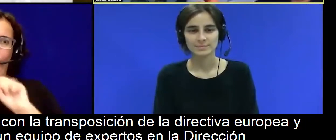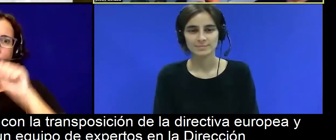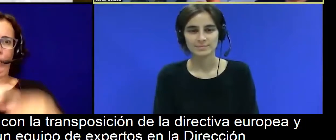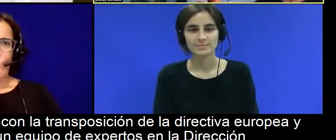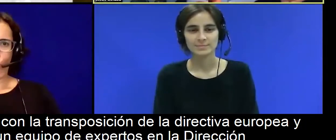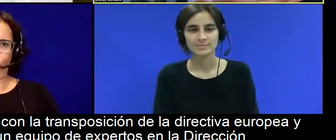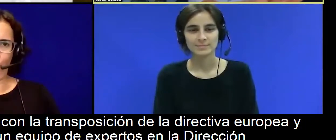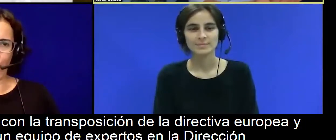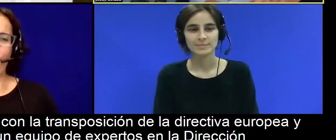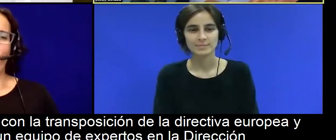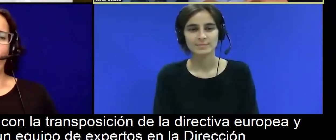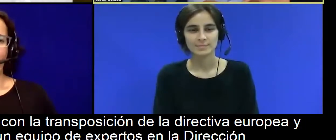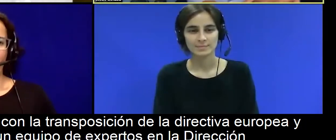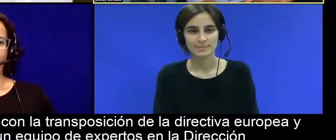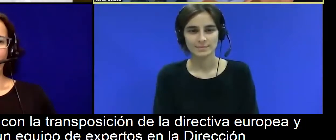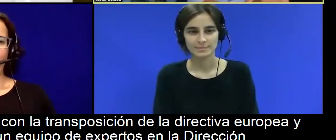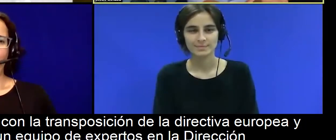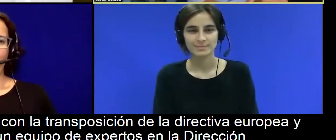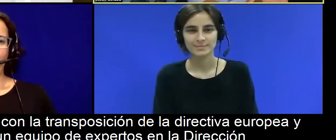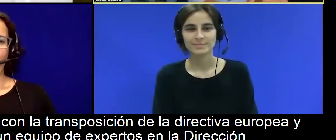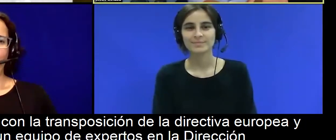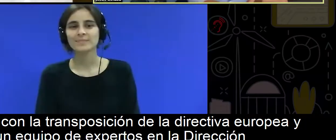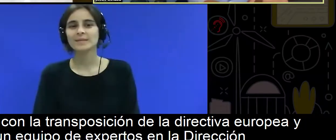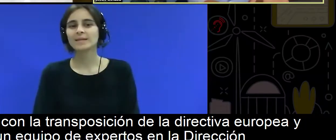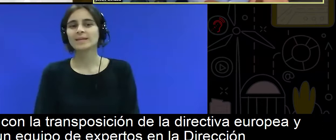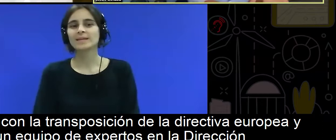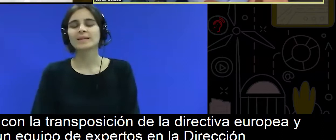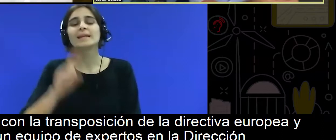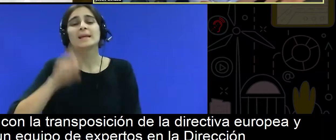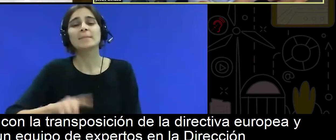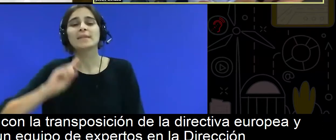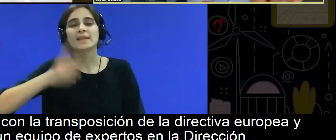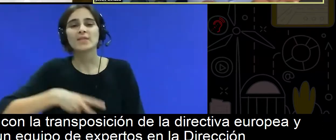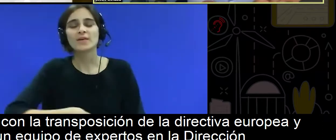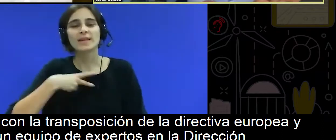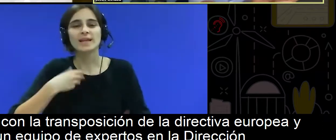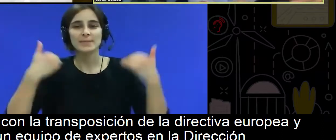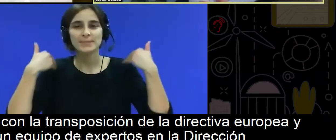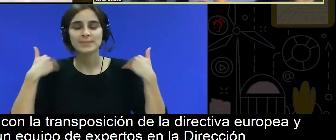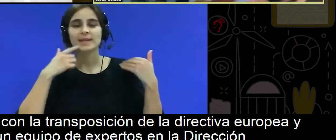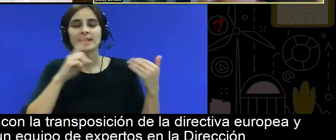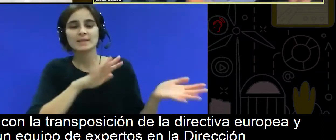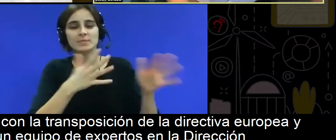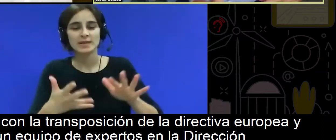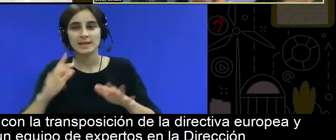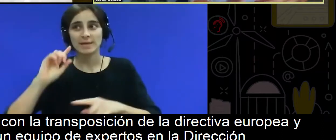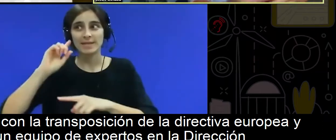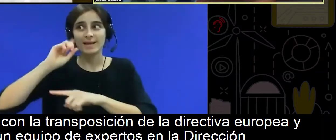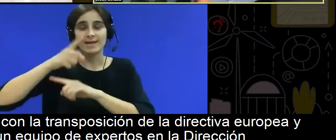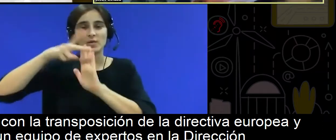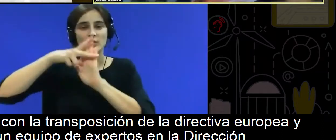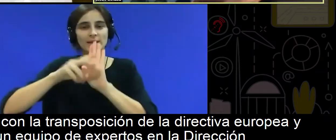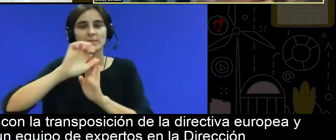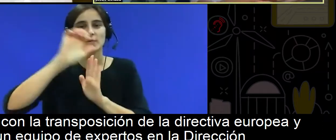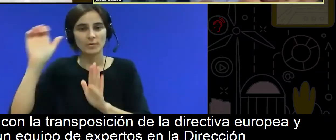estamos desde la Dirección General con la transposición de la Directiva Europea, que es muy importante, y ahí tenemos a un equipo de